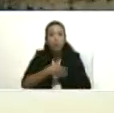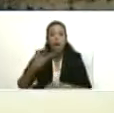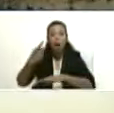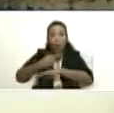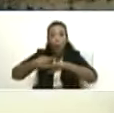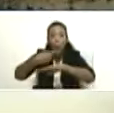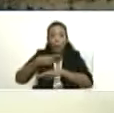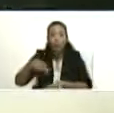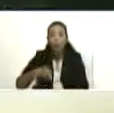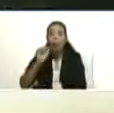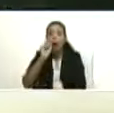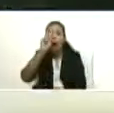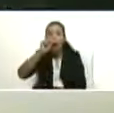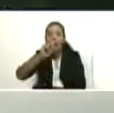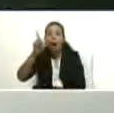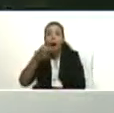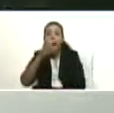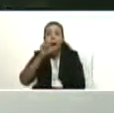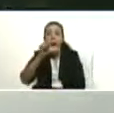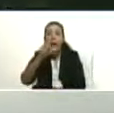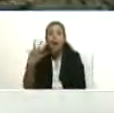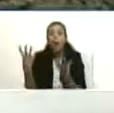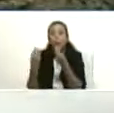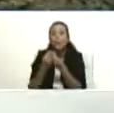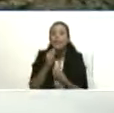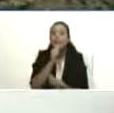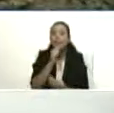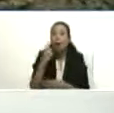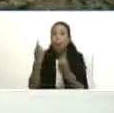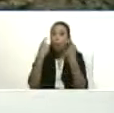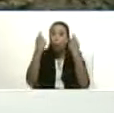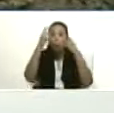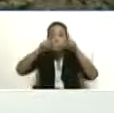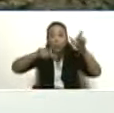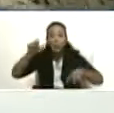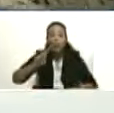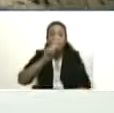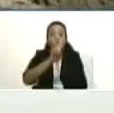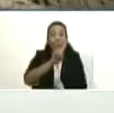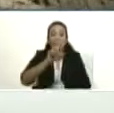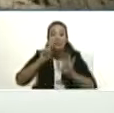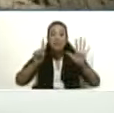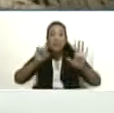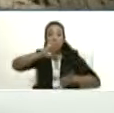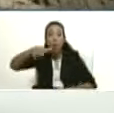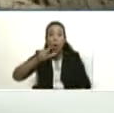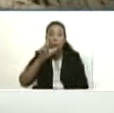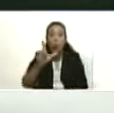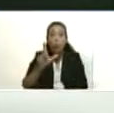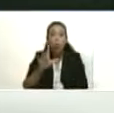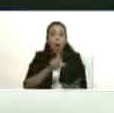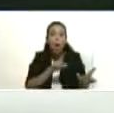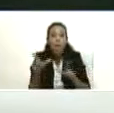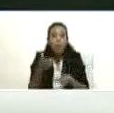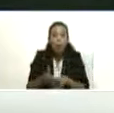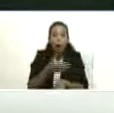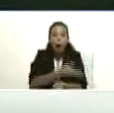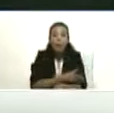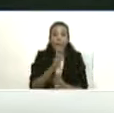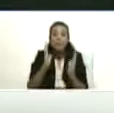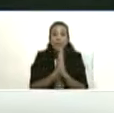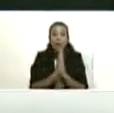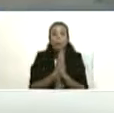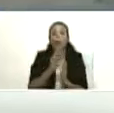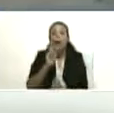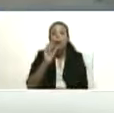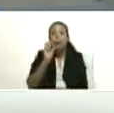Ángel Marcano, todo esto se hizo acompañado del Poder Popular el 26 de julio de este año. Nosotros realizamos en San Martín de